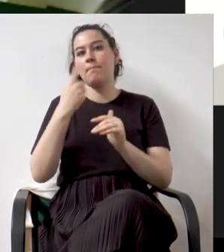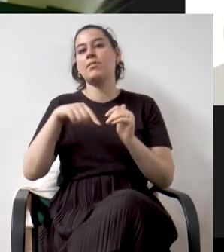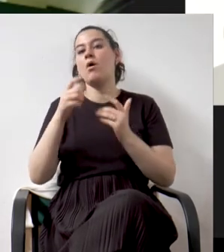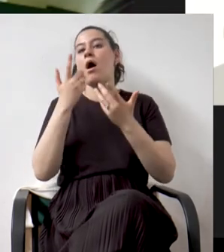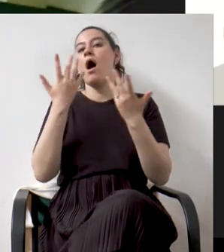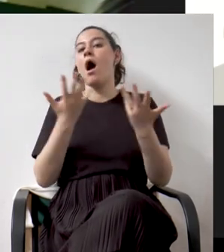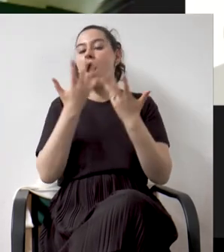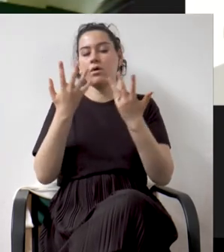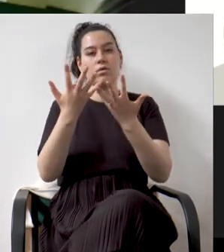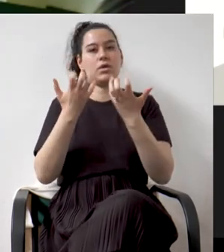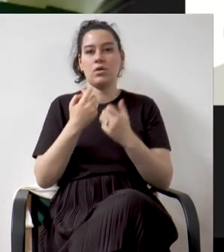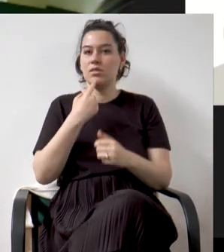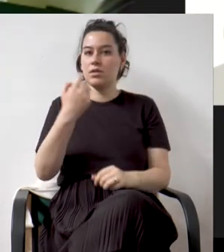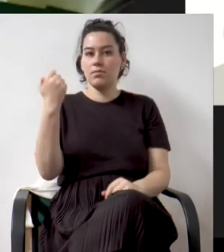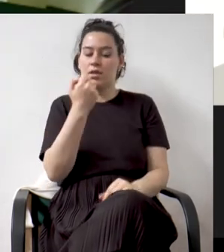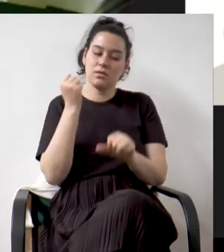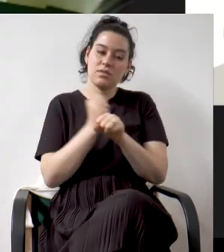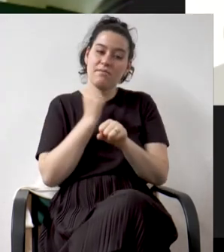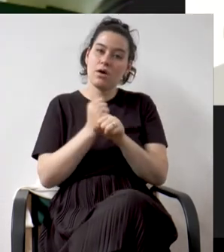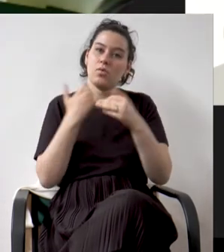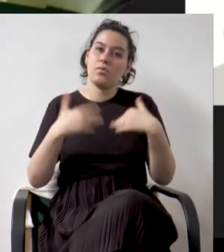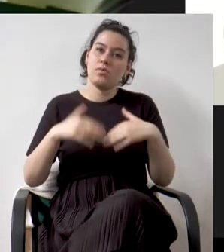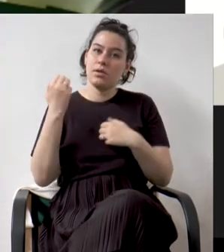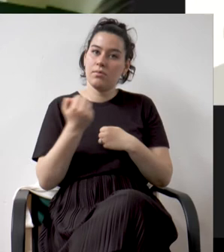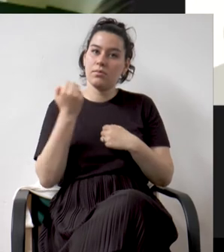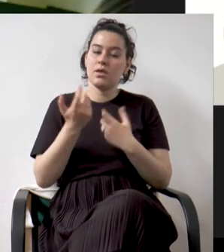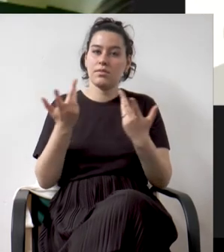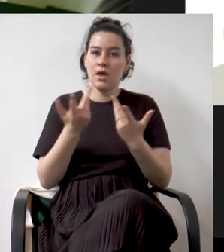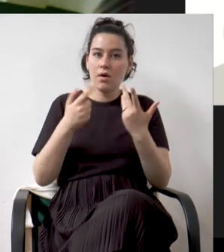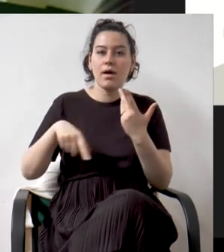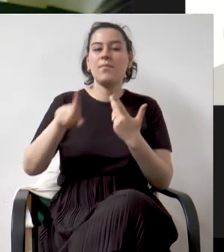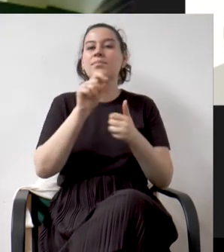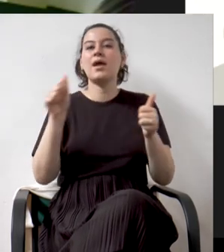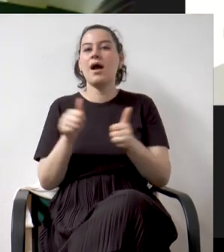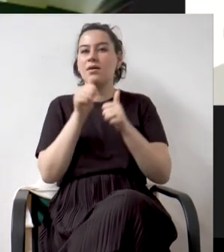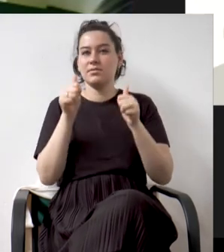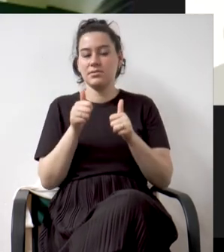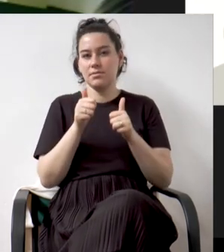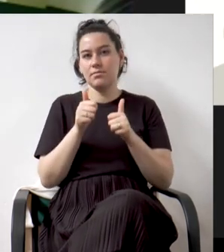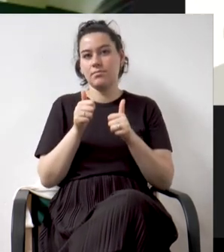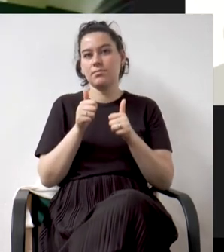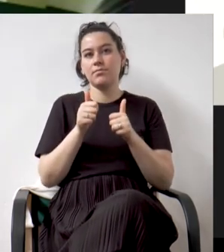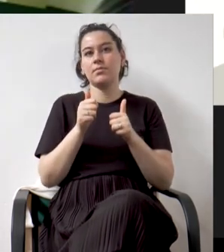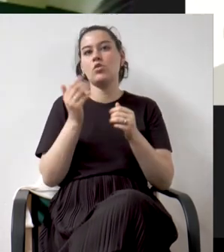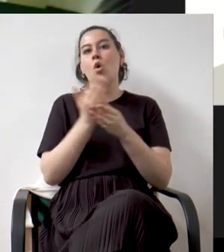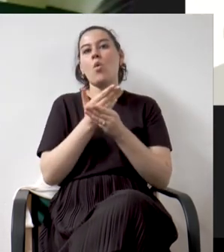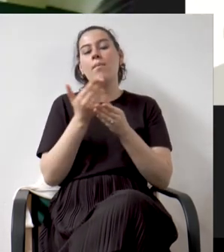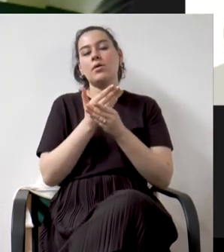dejar pasar por alto, que es un trabajo muy importante que los 3 CENURES han hecho y tiene que ver con los PREDS. Los